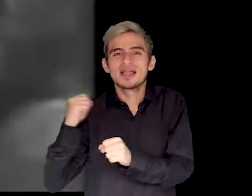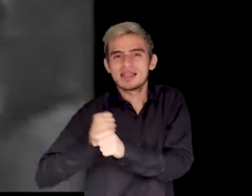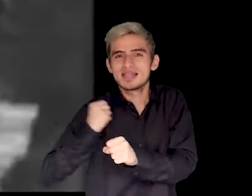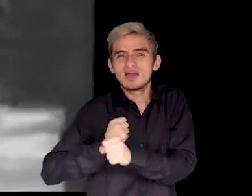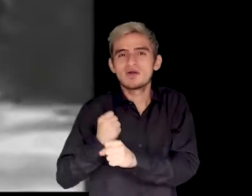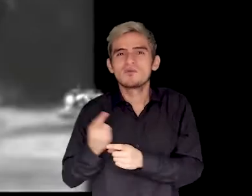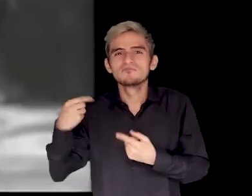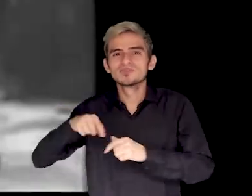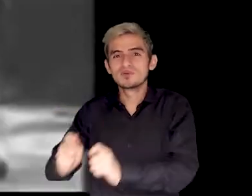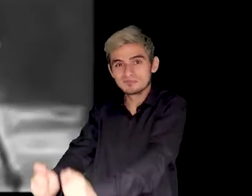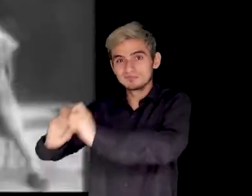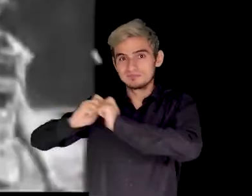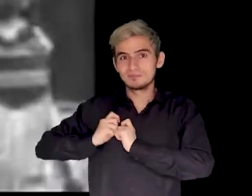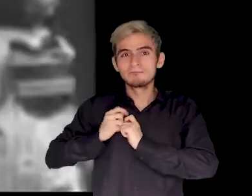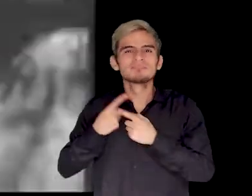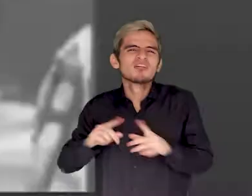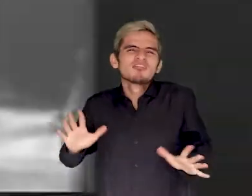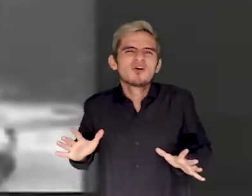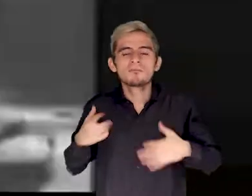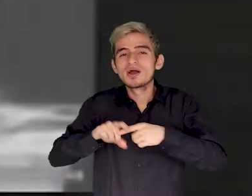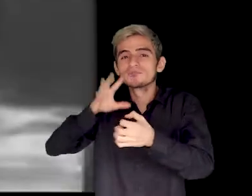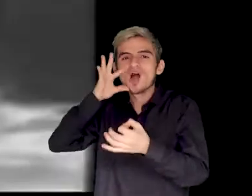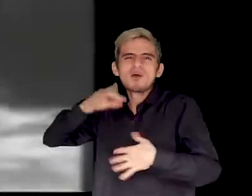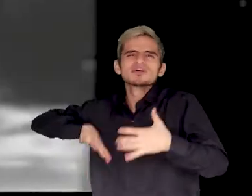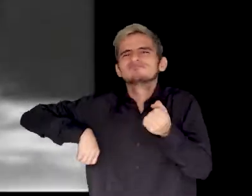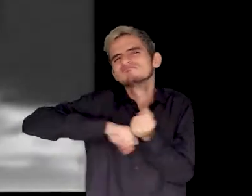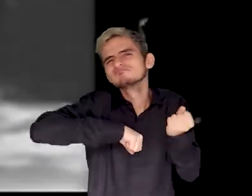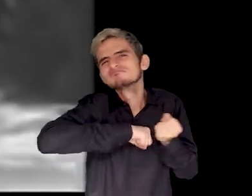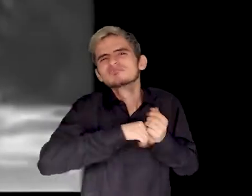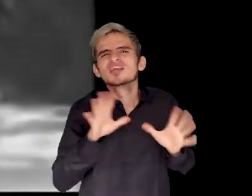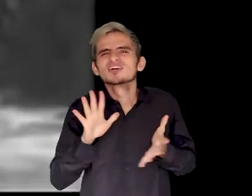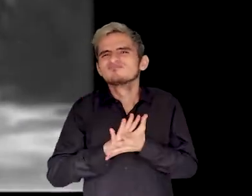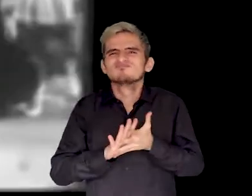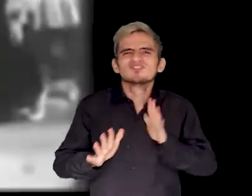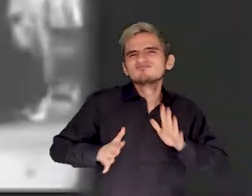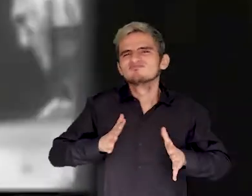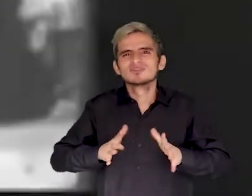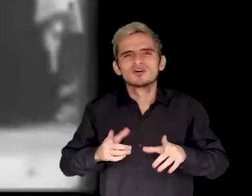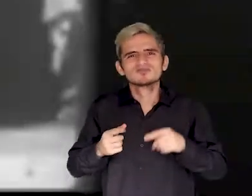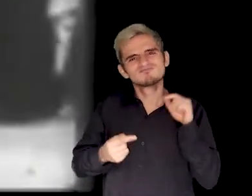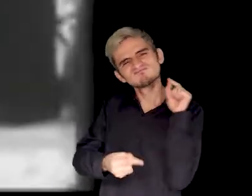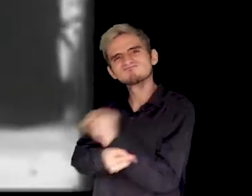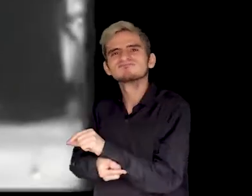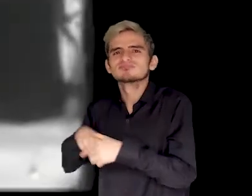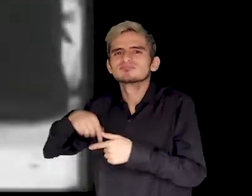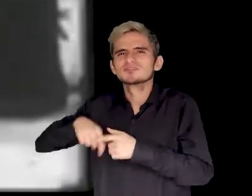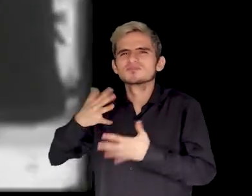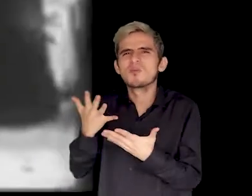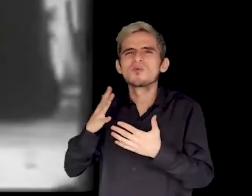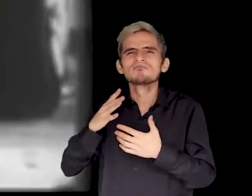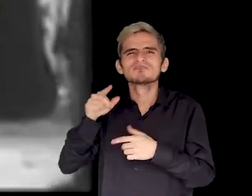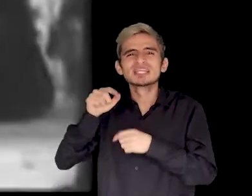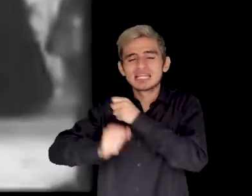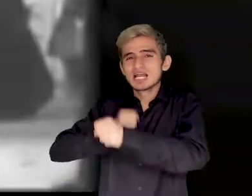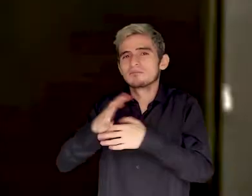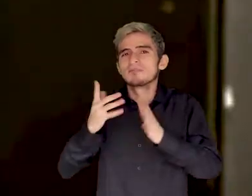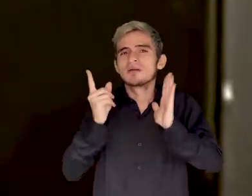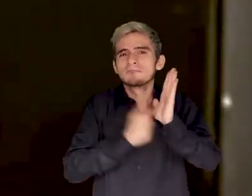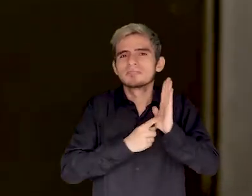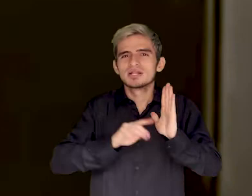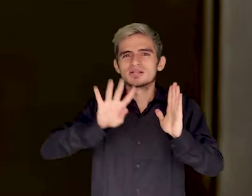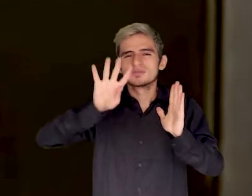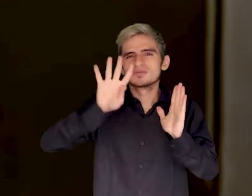de fotografía. También adjudicaron el mérito de sus películas a sus directores de fotografía. En 1913